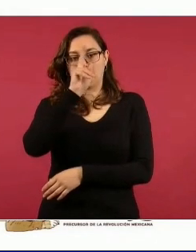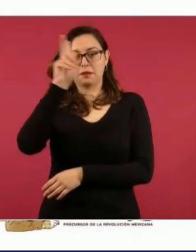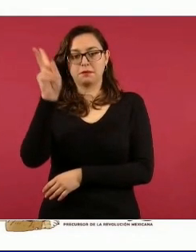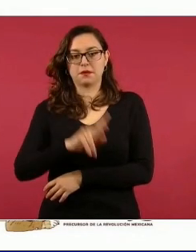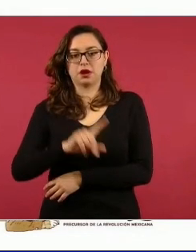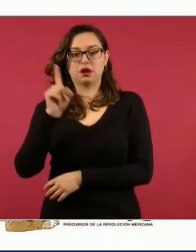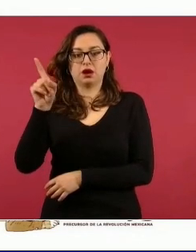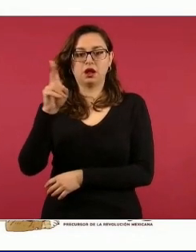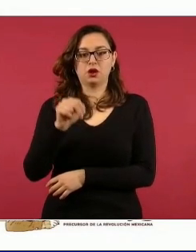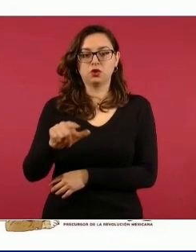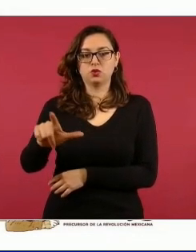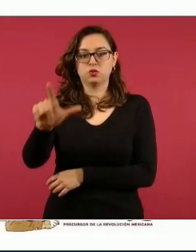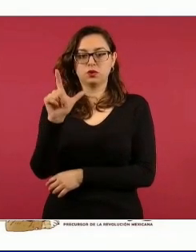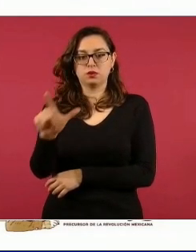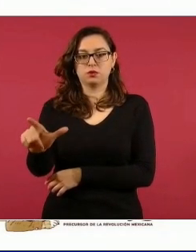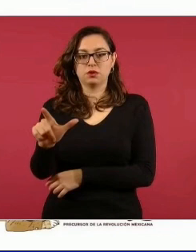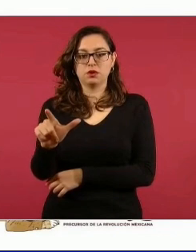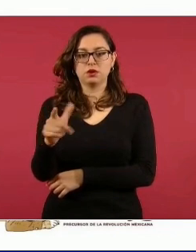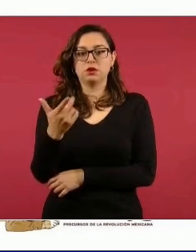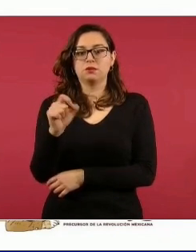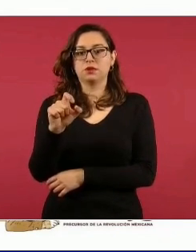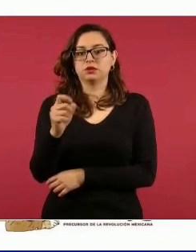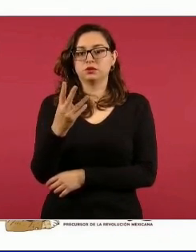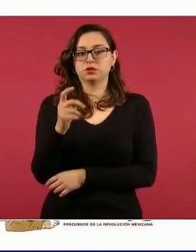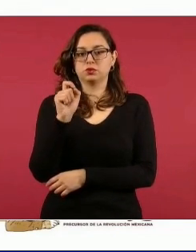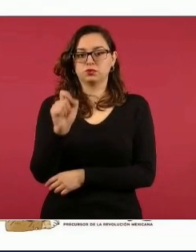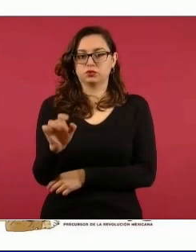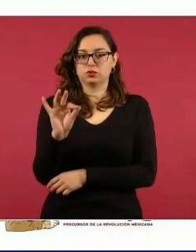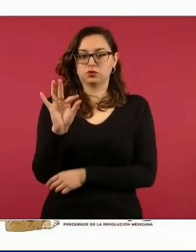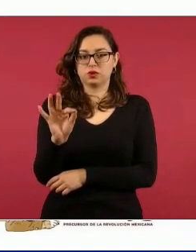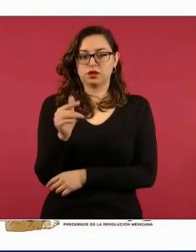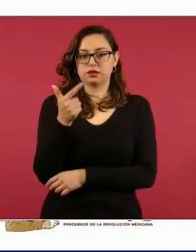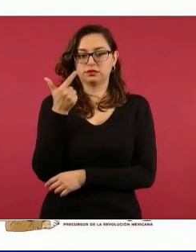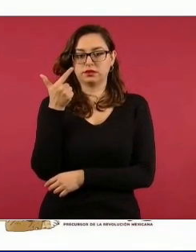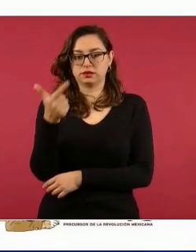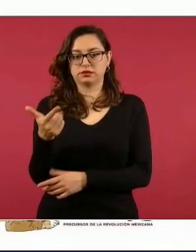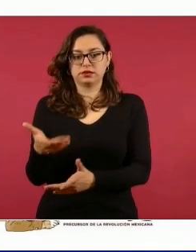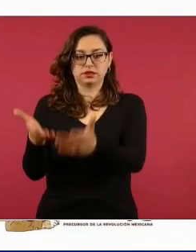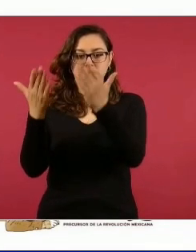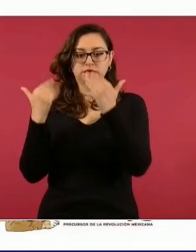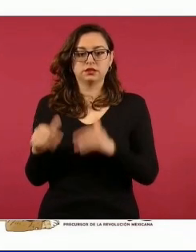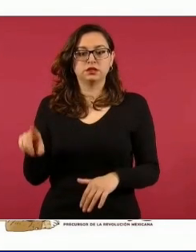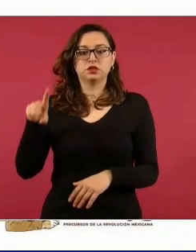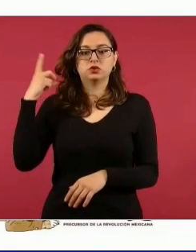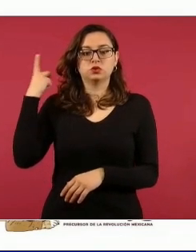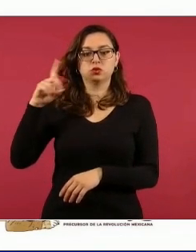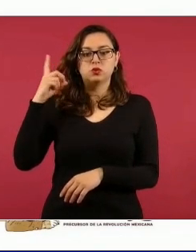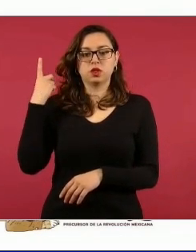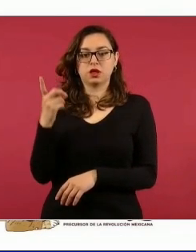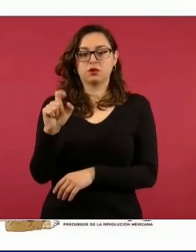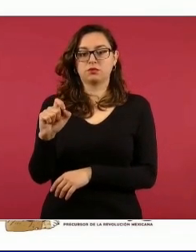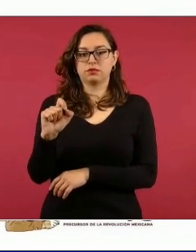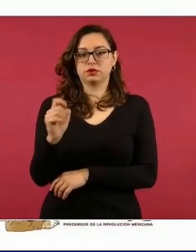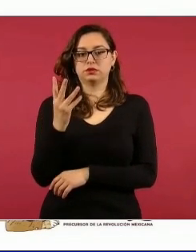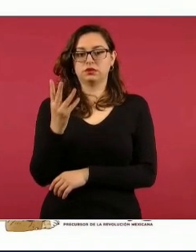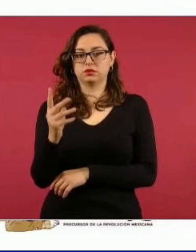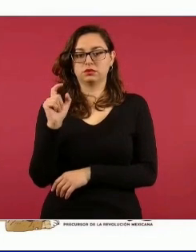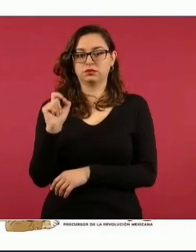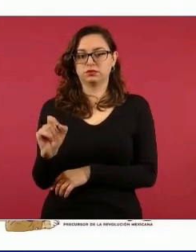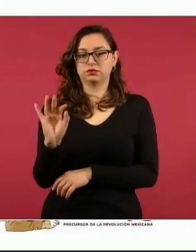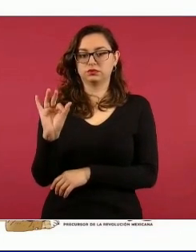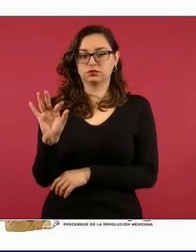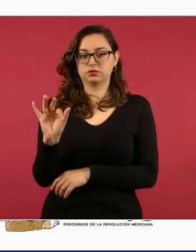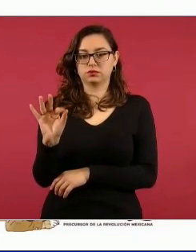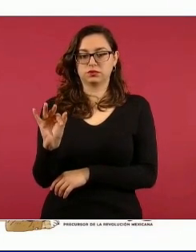24 pesos con 43 centavos, franquicia Pemex en Arrenberry, Nuevo León, y 24 pesos con 40 centavos de franquicia Pemex en Pueblo